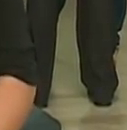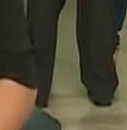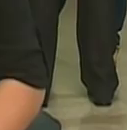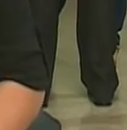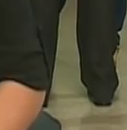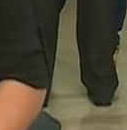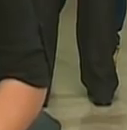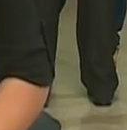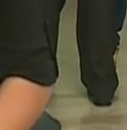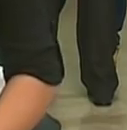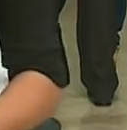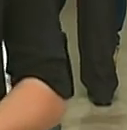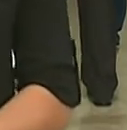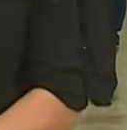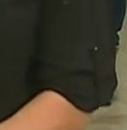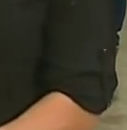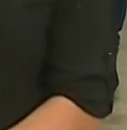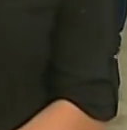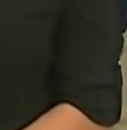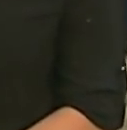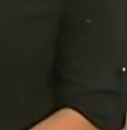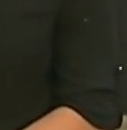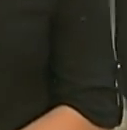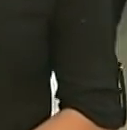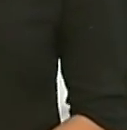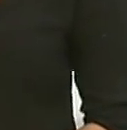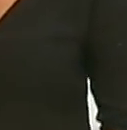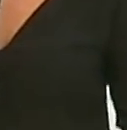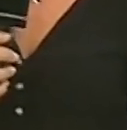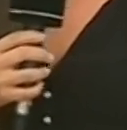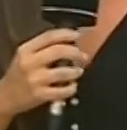También acabamos de ver el día, vamos a continuar escuchando un poco más de las